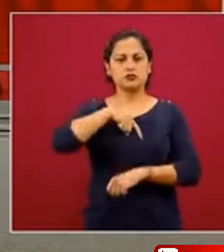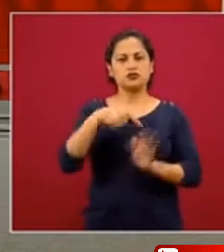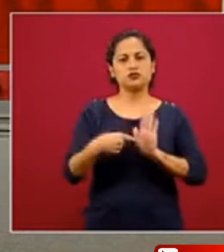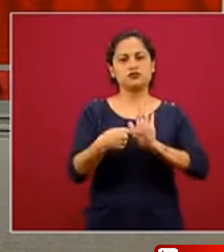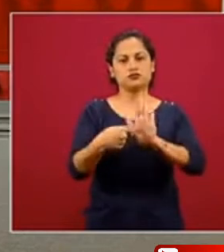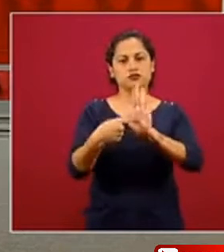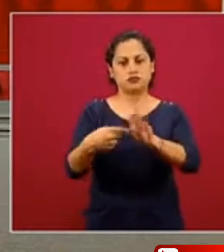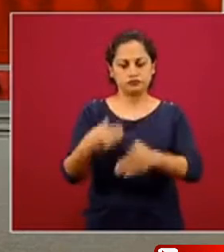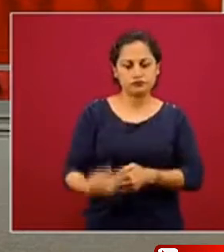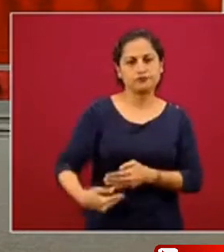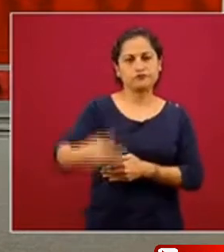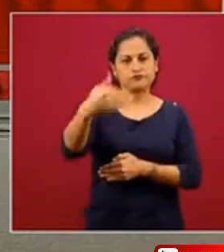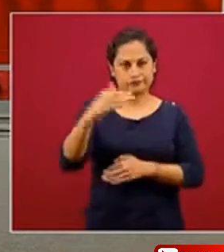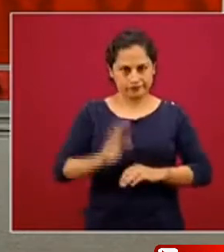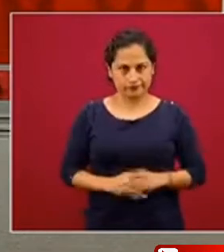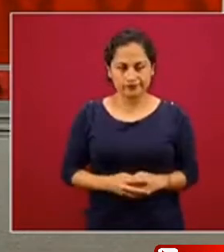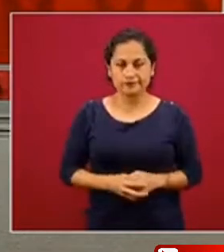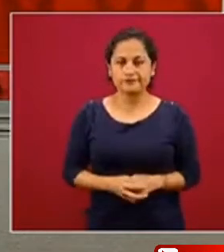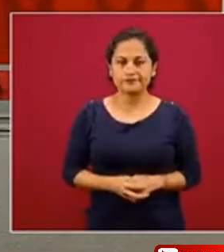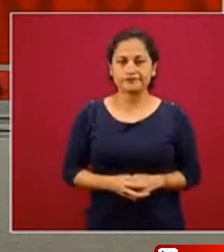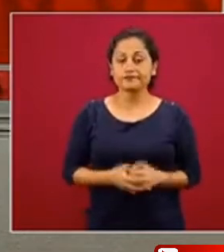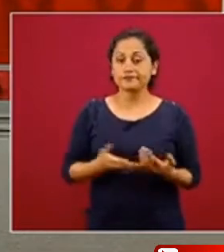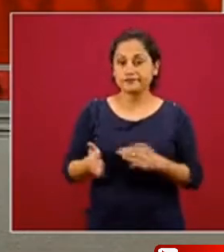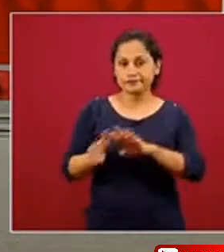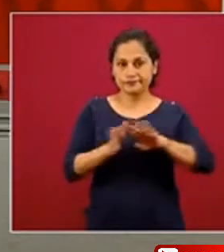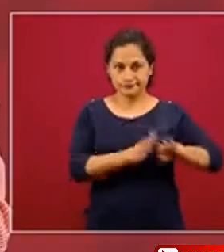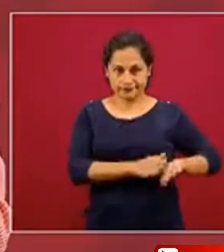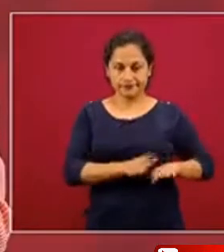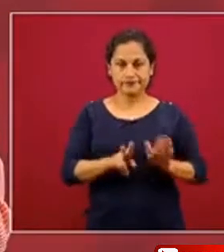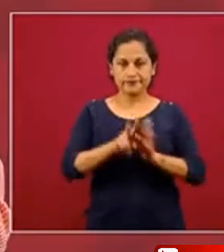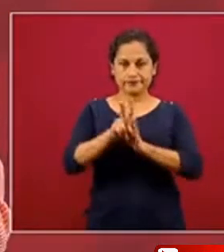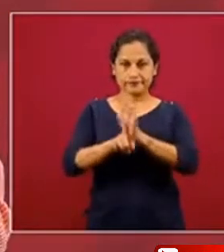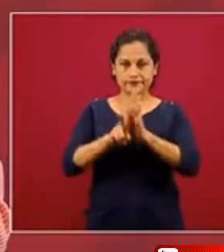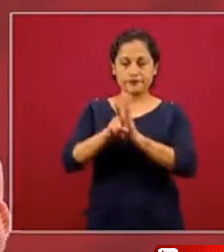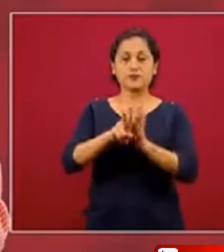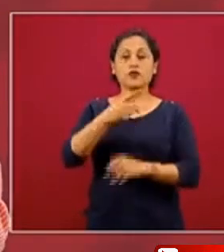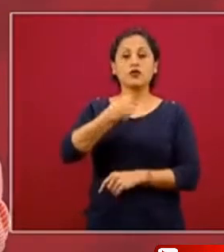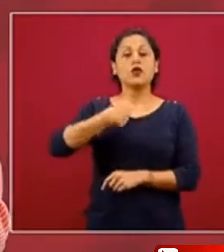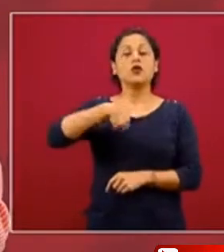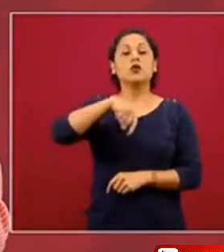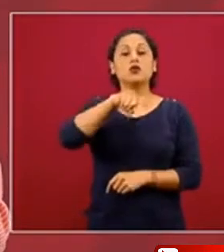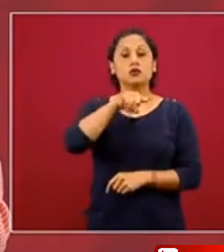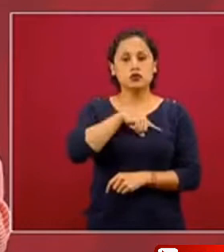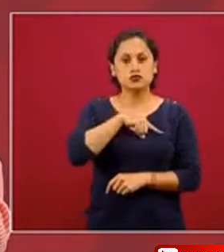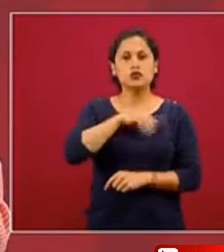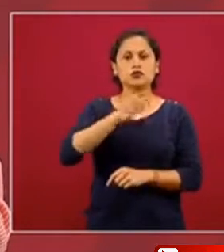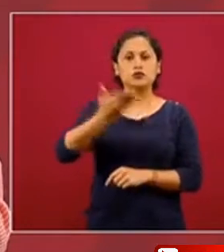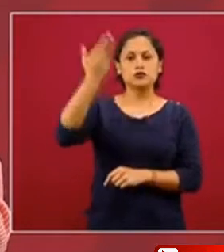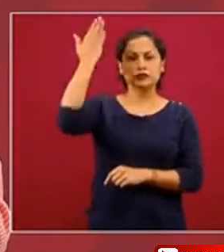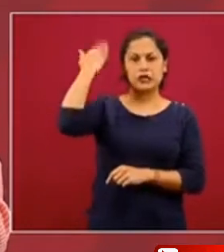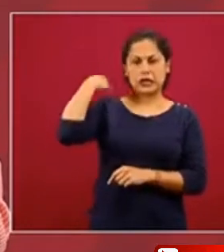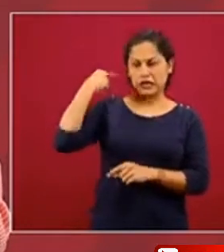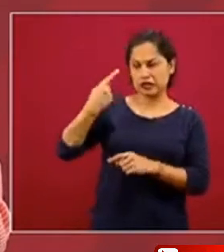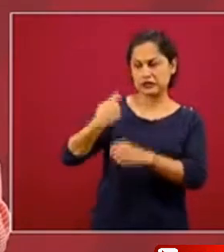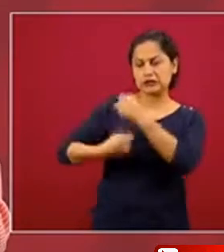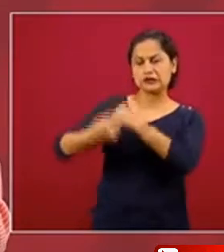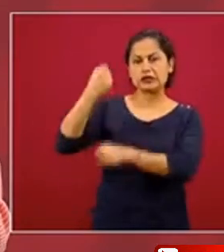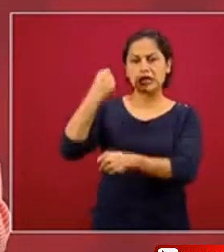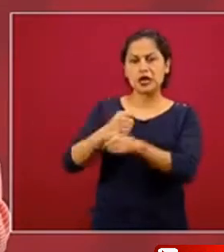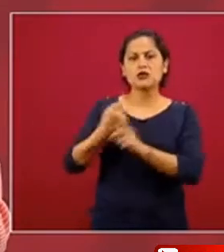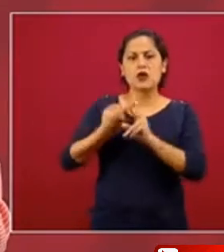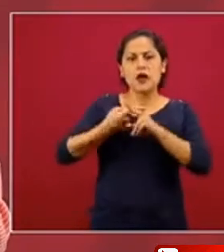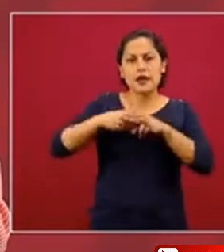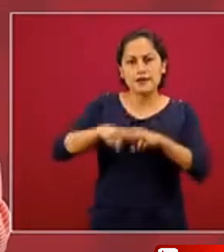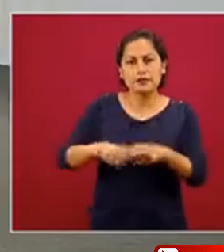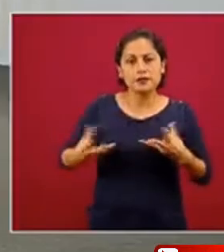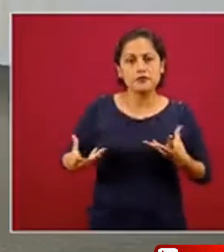Regresando al video, iniciamos esta gira de trabajo con el presidente de la República, el licenciado López